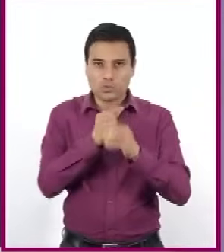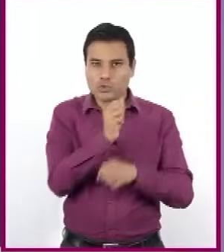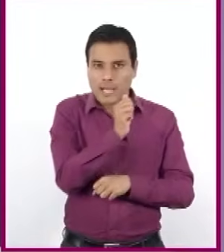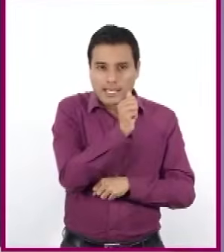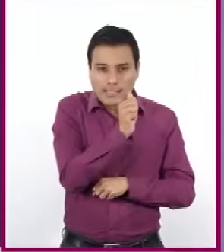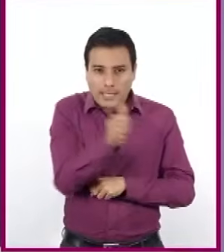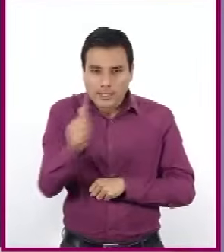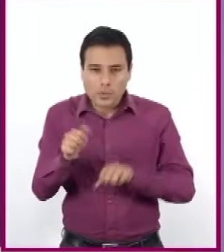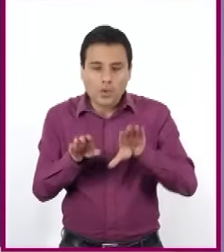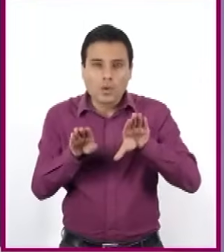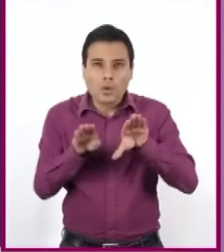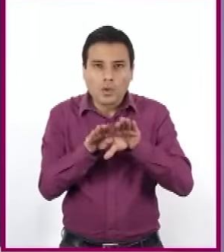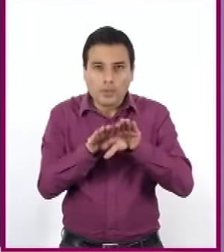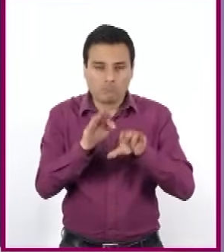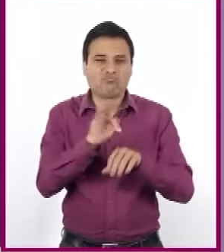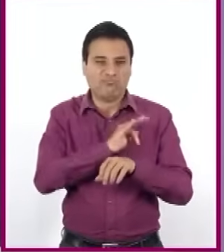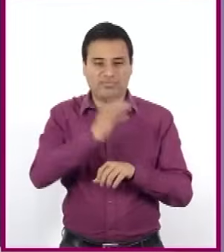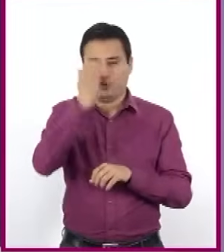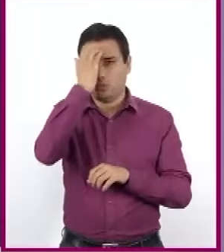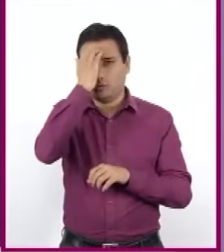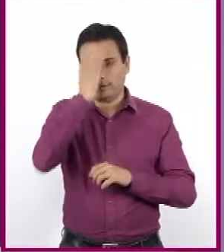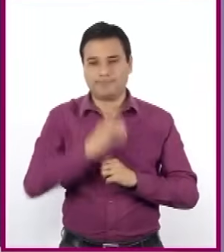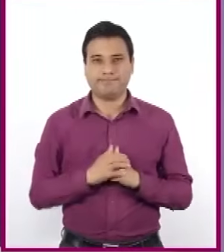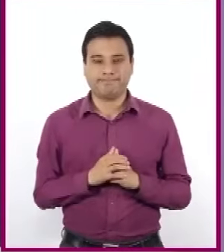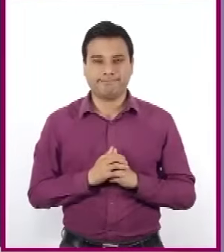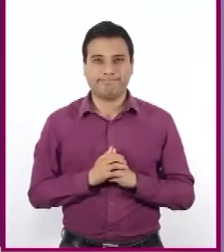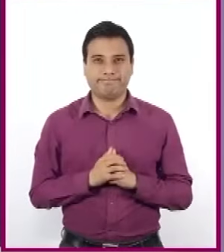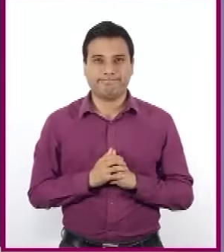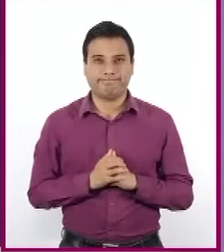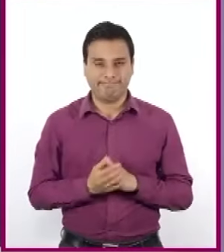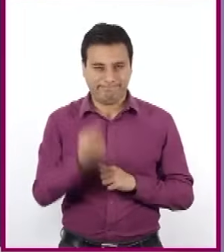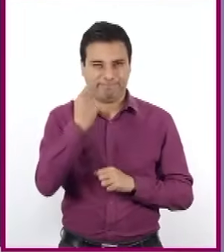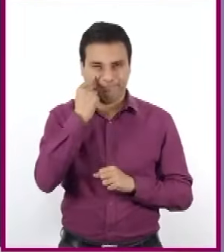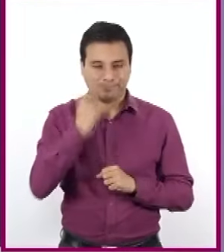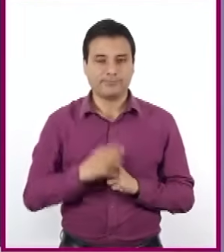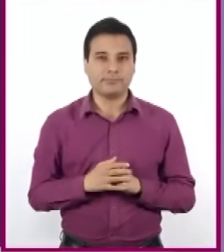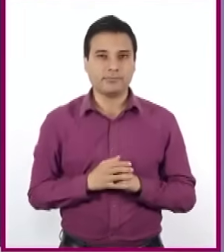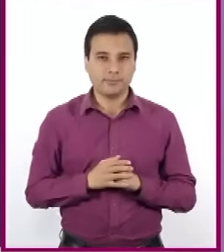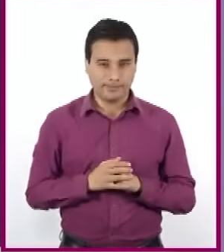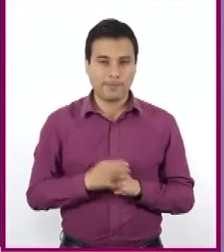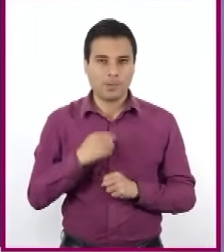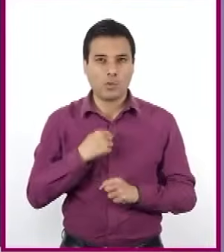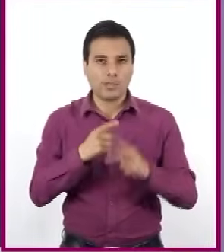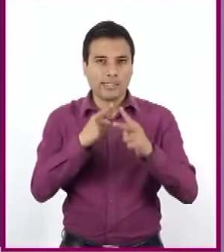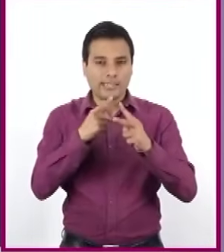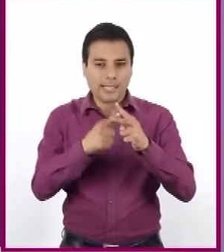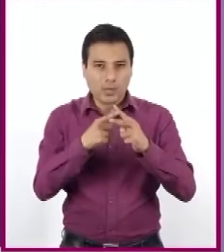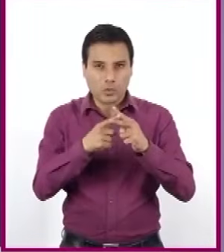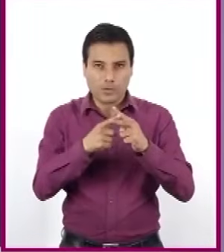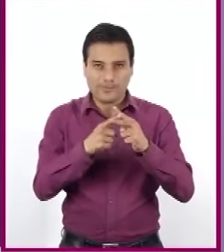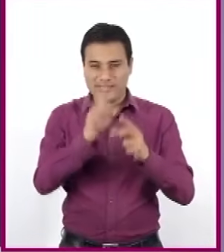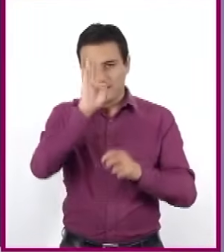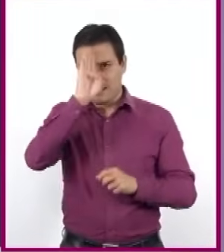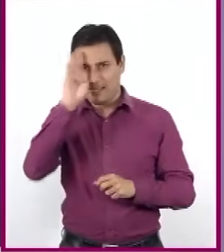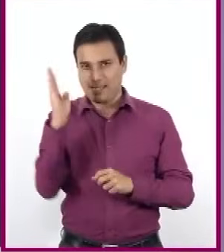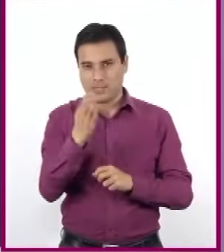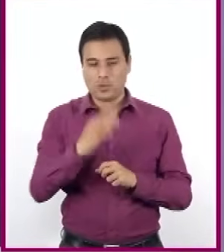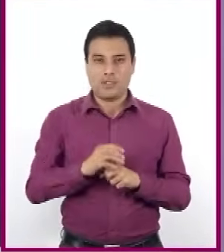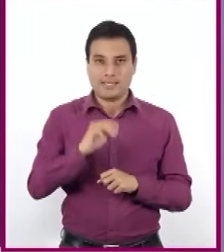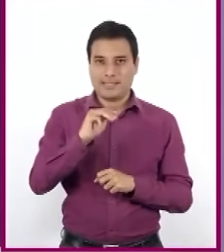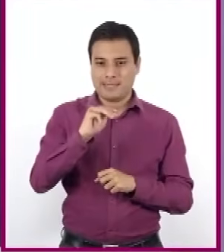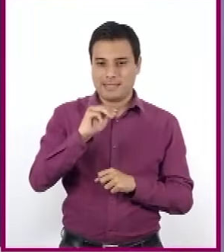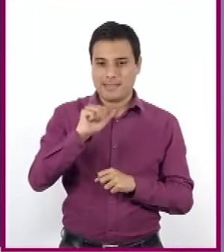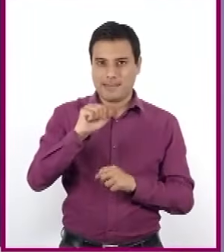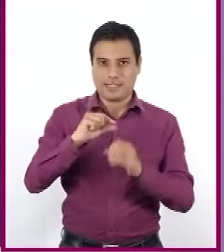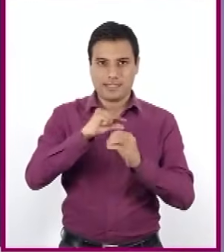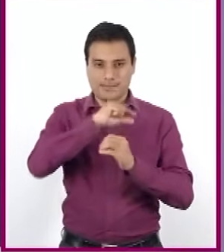la molécula del compuesto. Para proponer el cálculo indirecto de las masas atómicas de los elementos, Canízaro debió